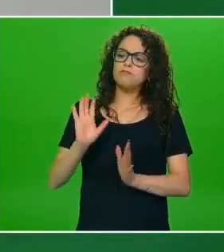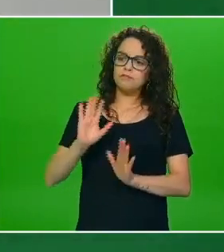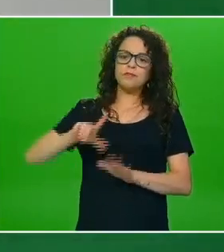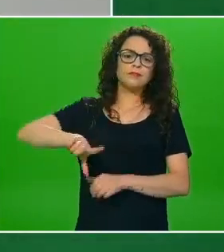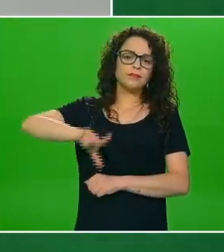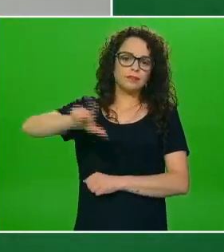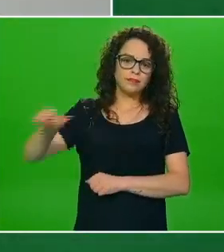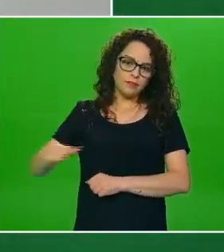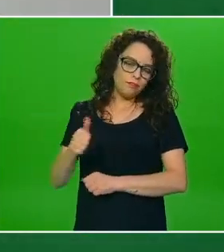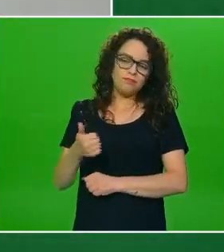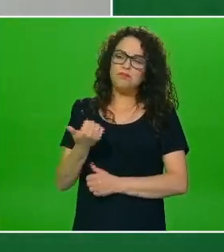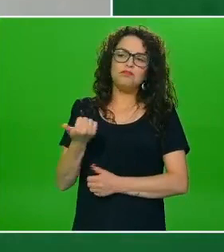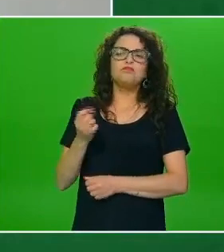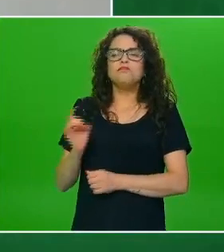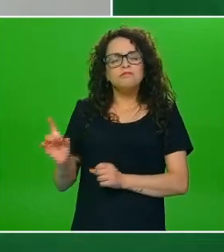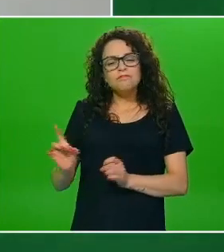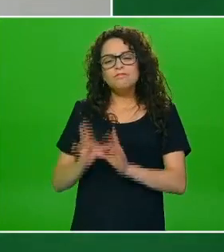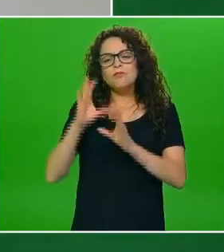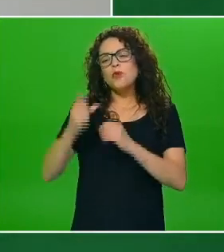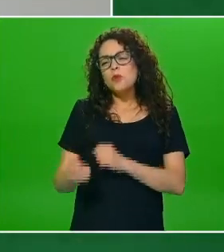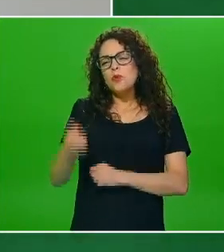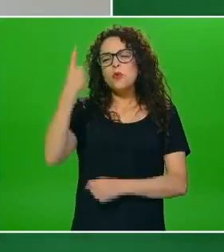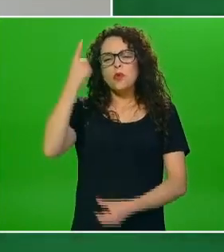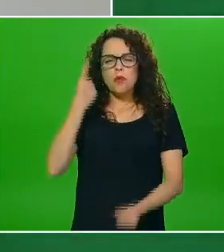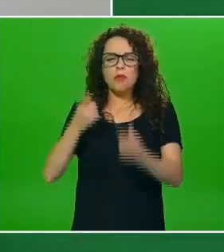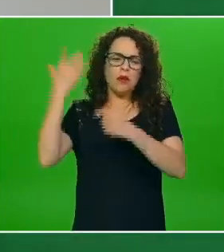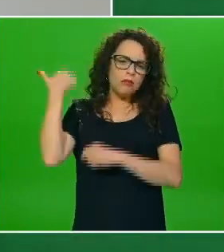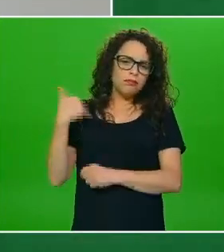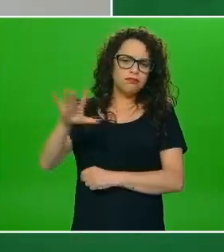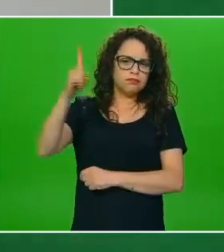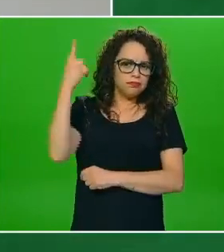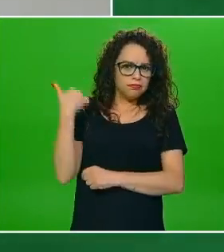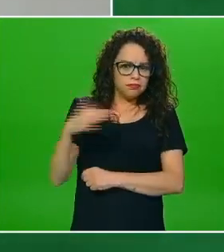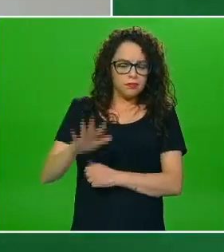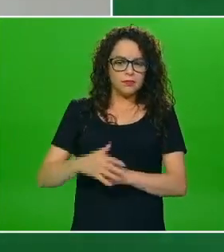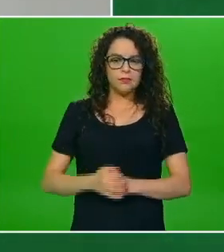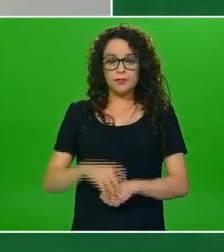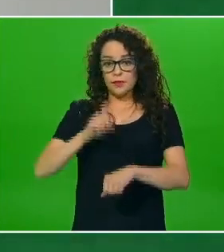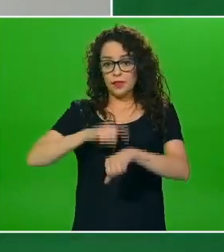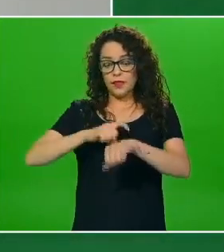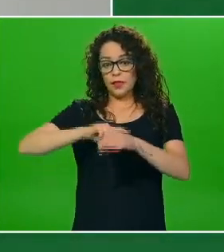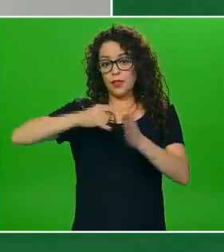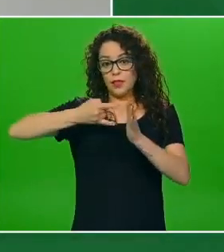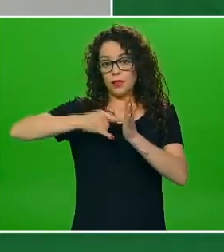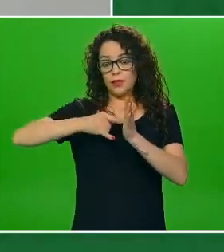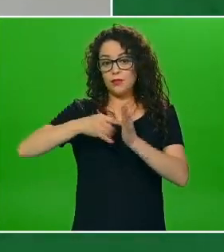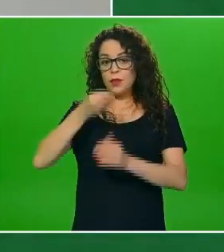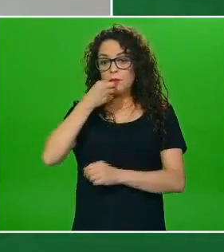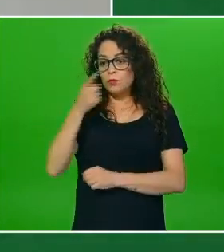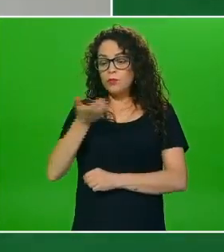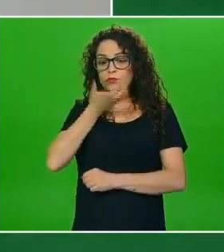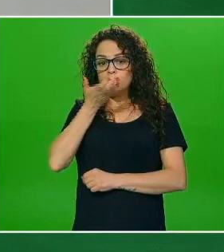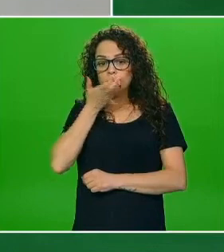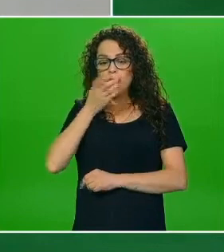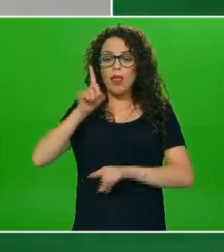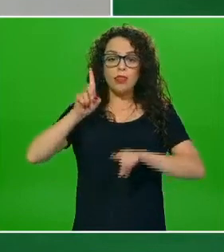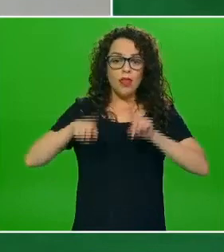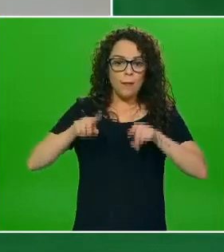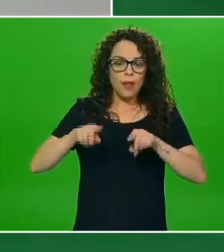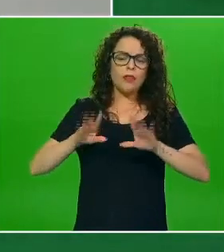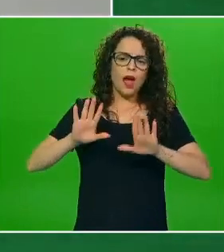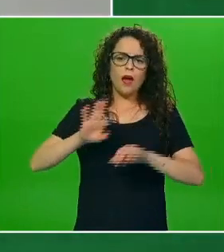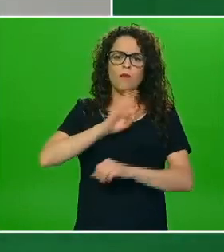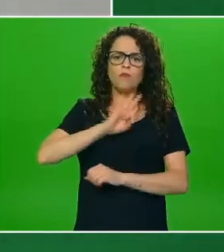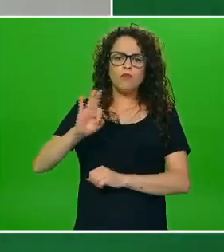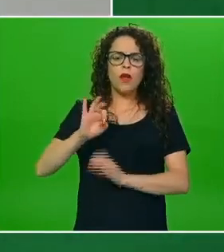excepcionales ¿no? dependiendo de los horarios de comida en el hogar puede realizarse una colación a media mañana